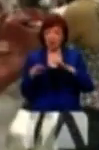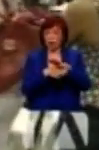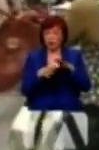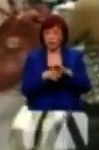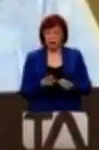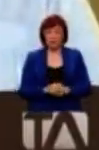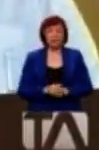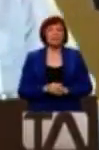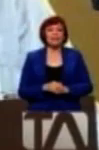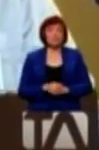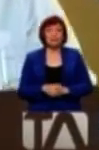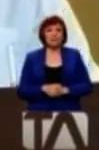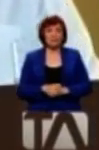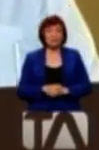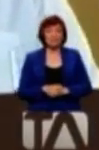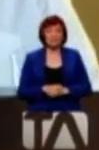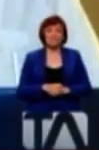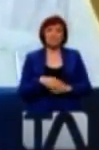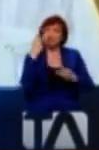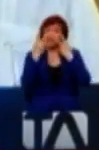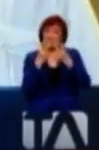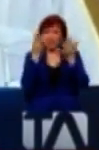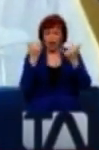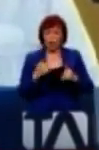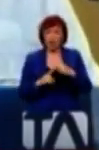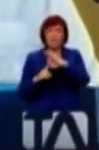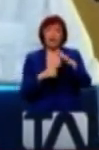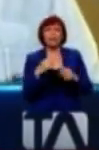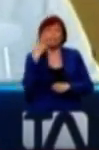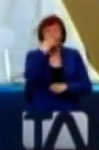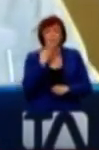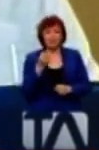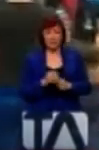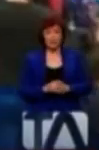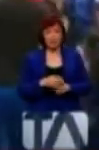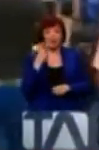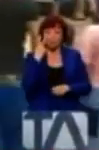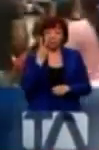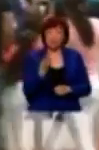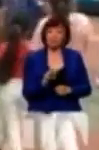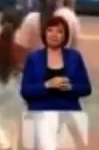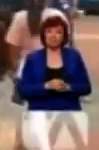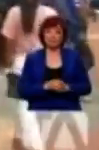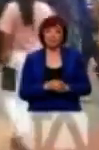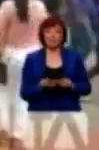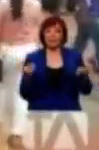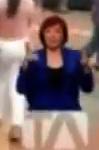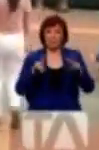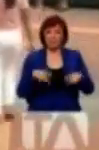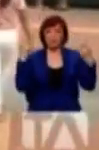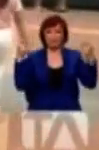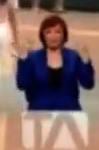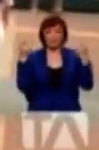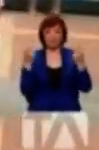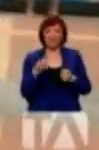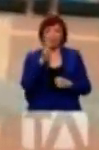presentaciones artísticas. Quienes visitan la feria la disfrutan, mueven la economía. Así también se celebrarán los